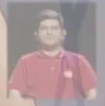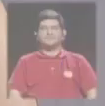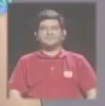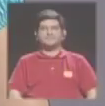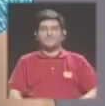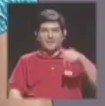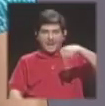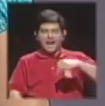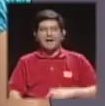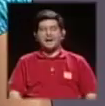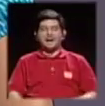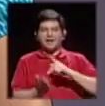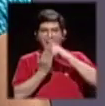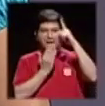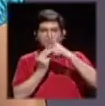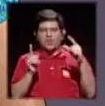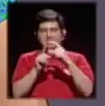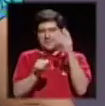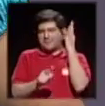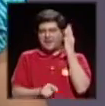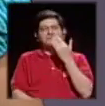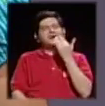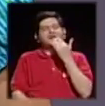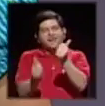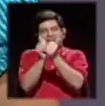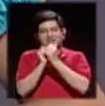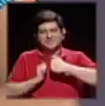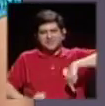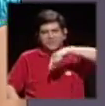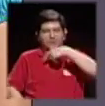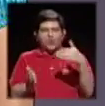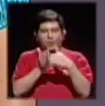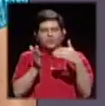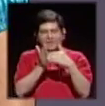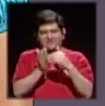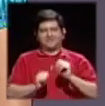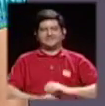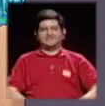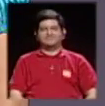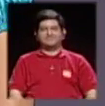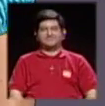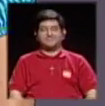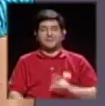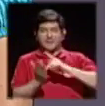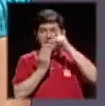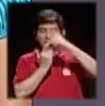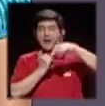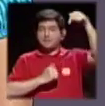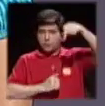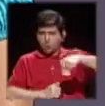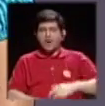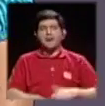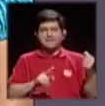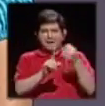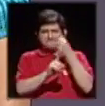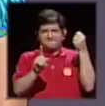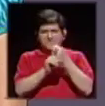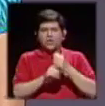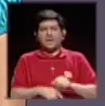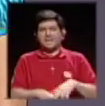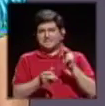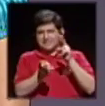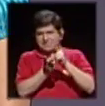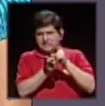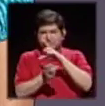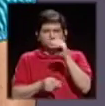Palabra de Mujer, muchas gracias por acompañarnos otra vez en nuestro programa. Nuestro programa de hoy es sobre violencia sexual